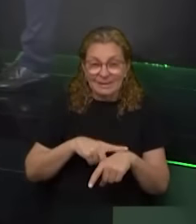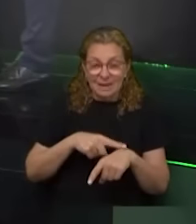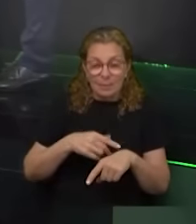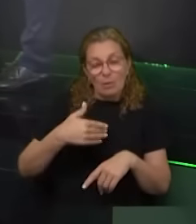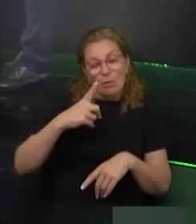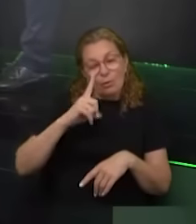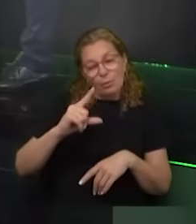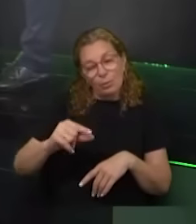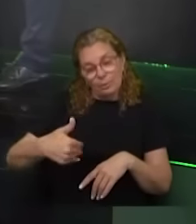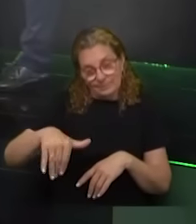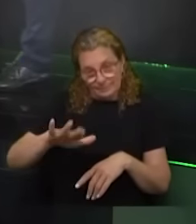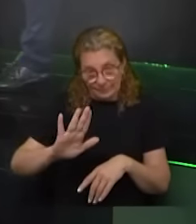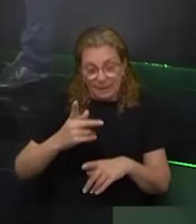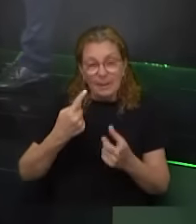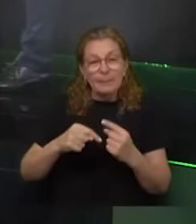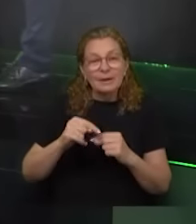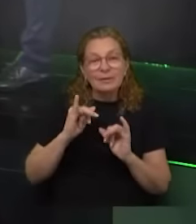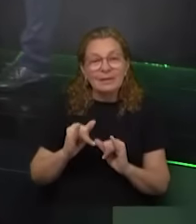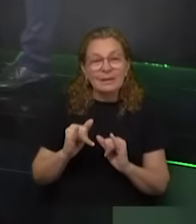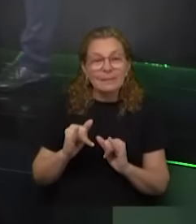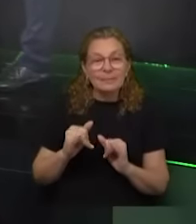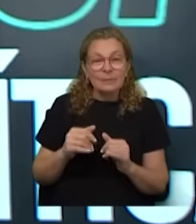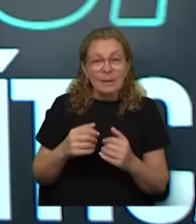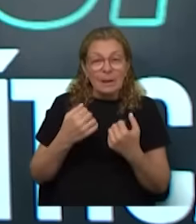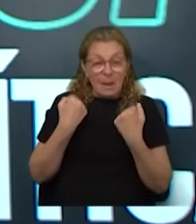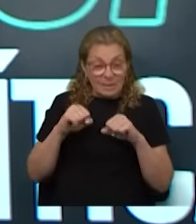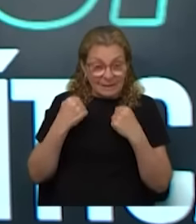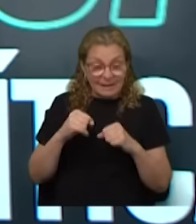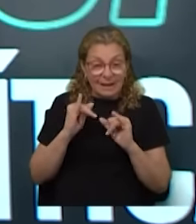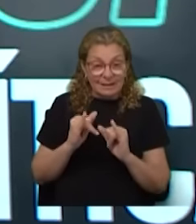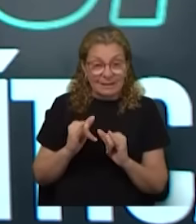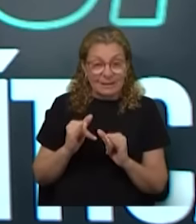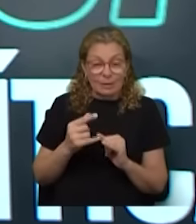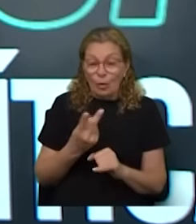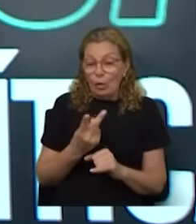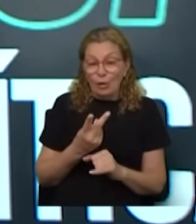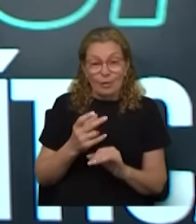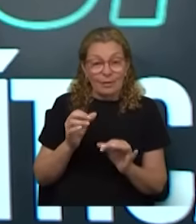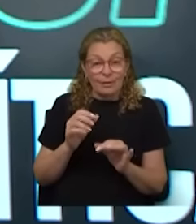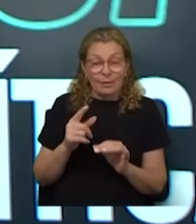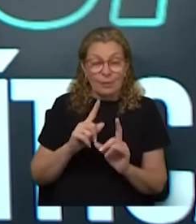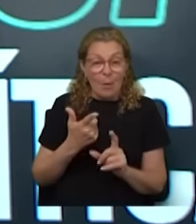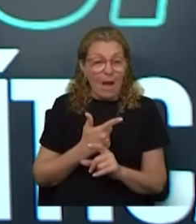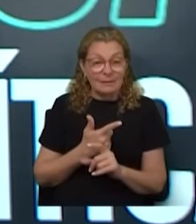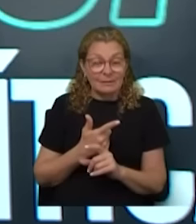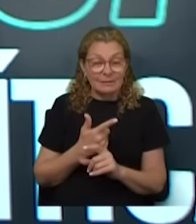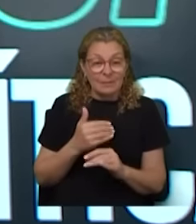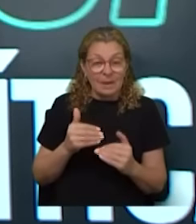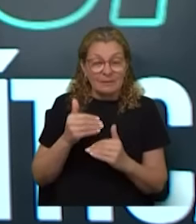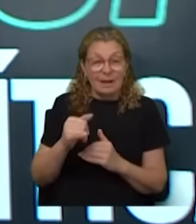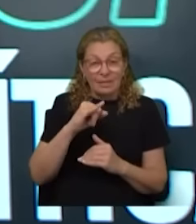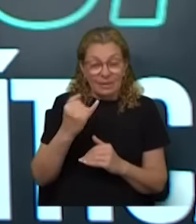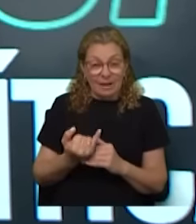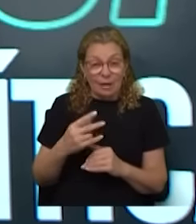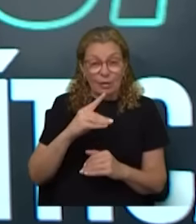extendidos en tiempo pero da eh la el ejercicio de eso que ninguno de los doos tiene desarrollado eh Más allá de que Delgado ha